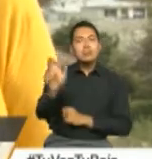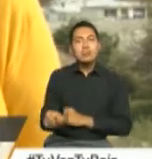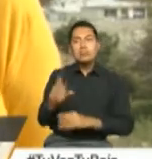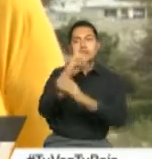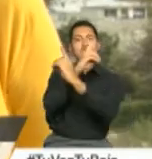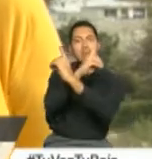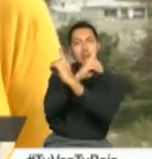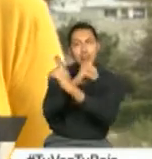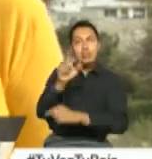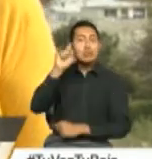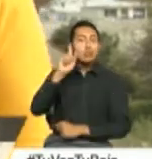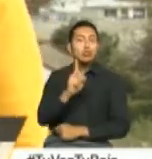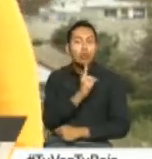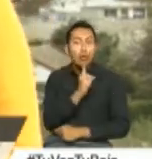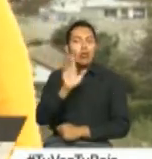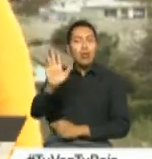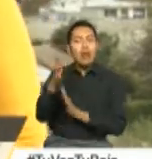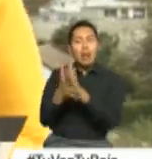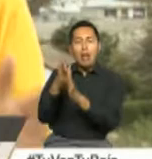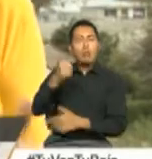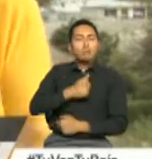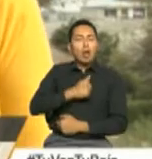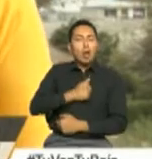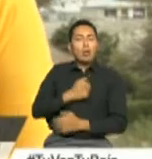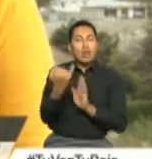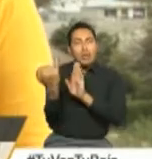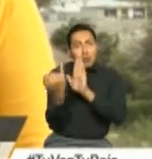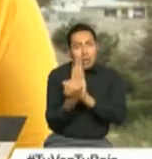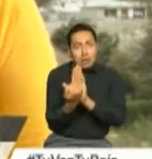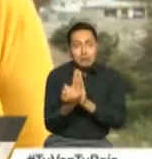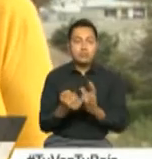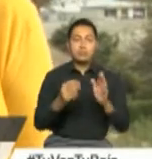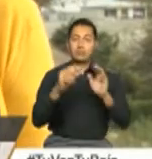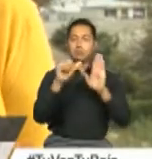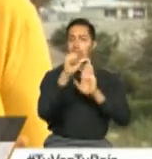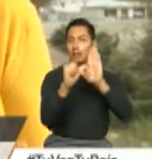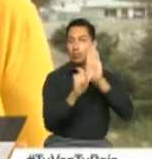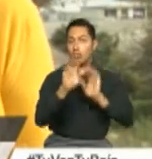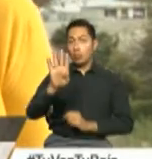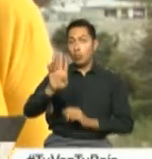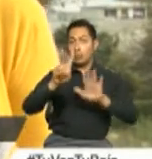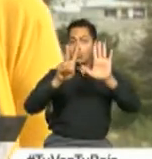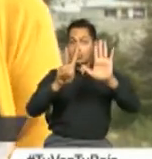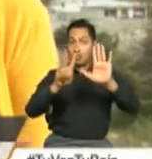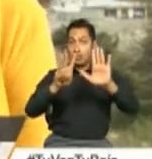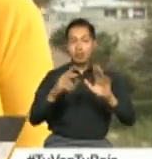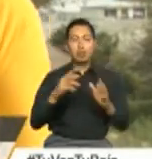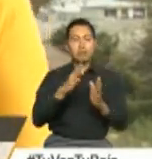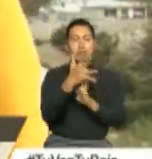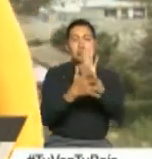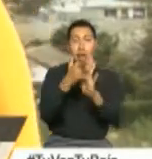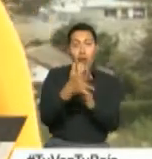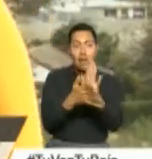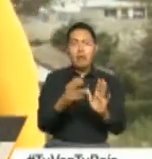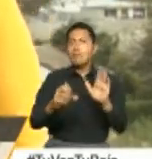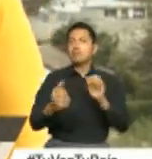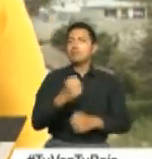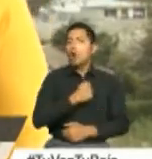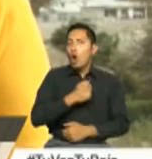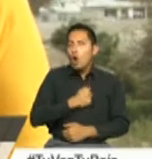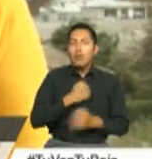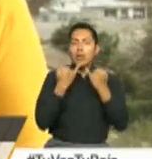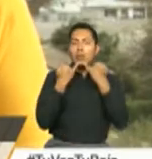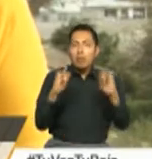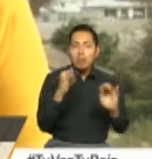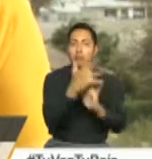en nuestra propia lengua. Y el artículo 47, que reconoce la lengua de señas como un idioma de las personas sordas. Posterior a eso nacen las siguientes